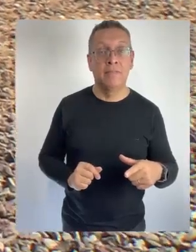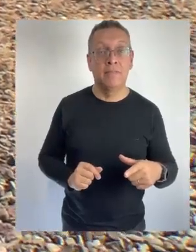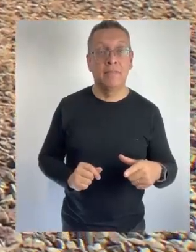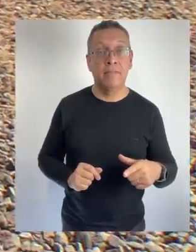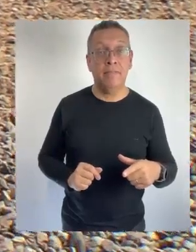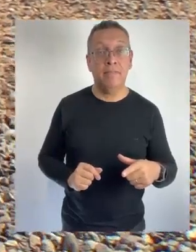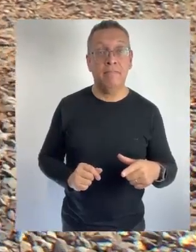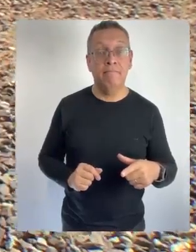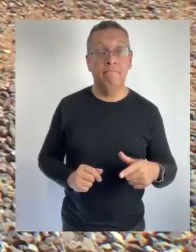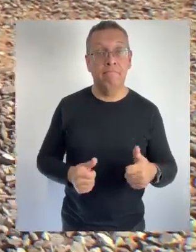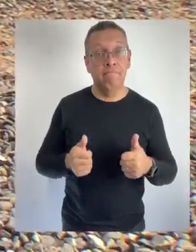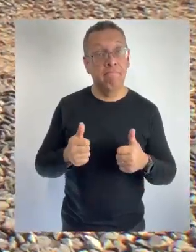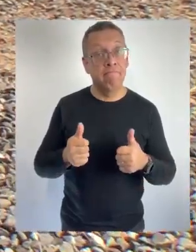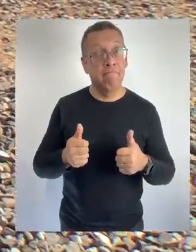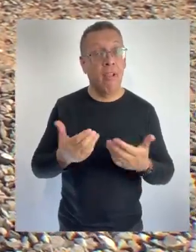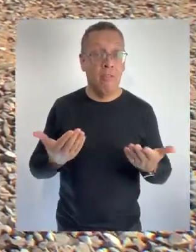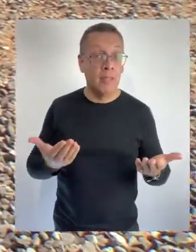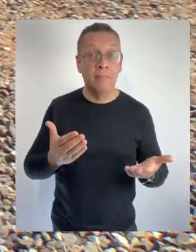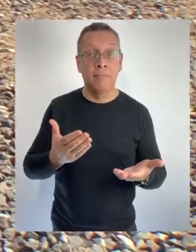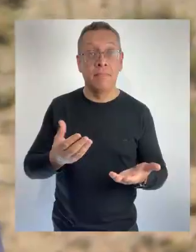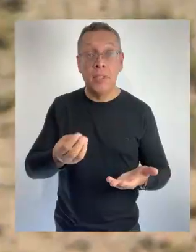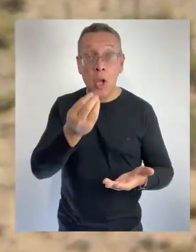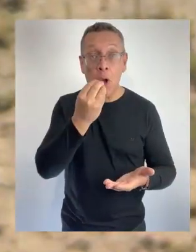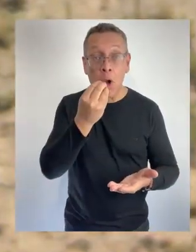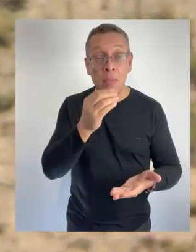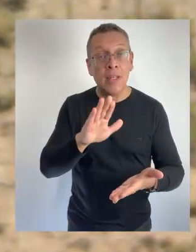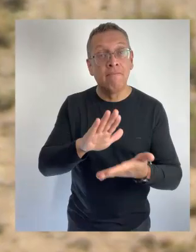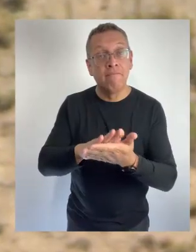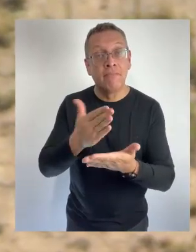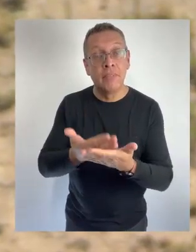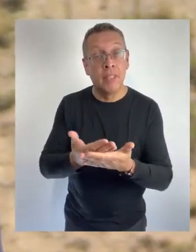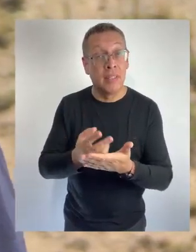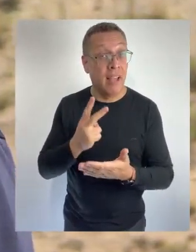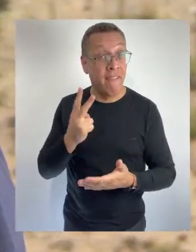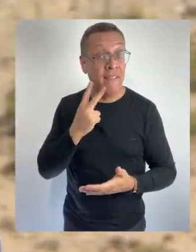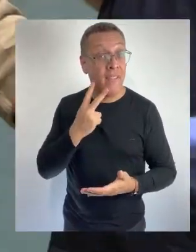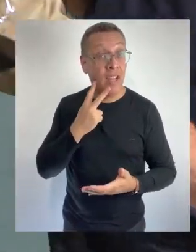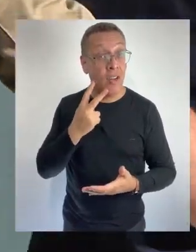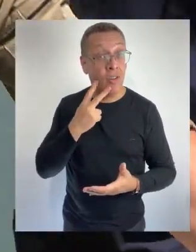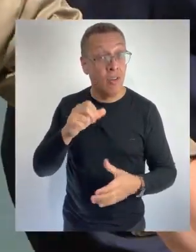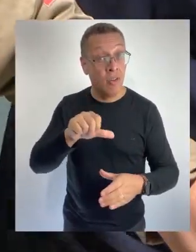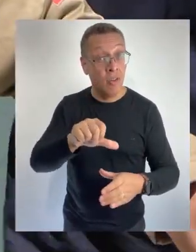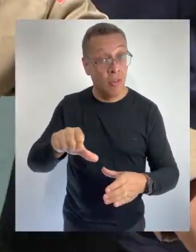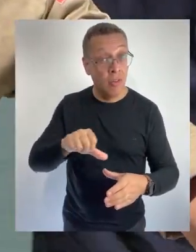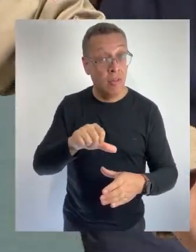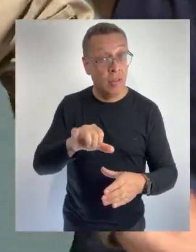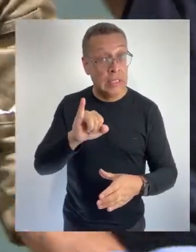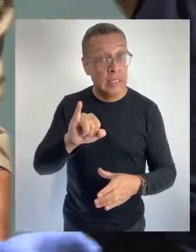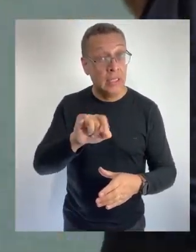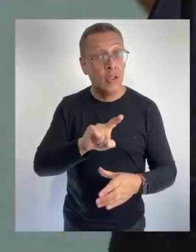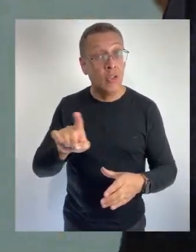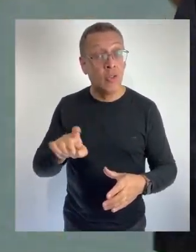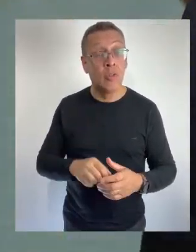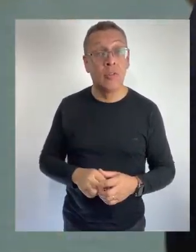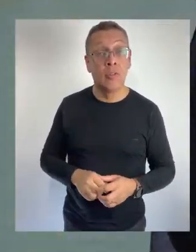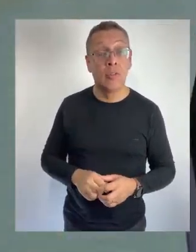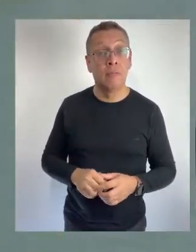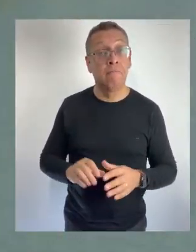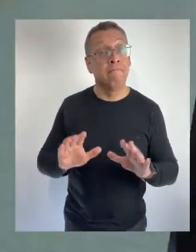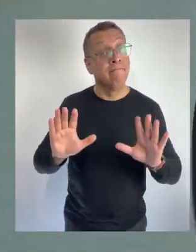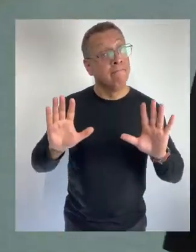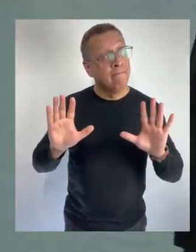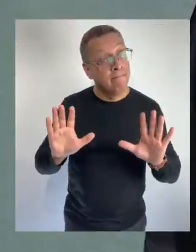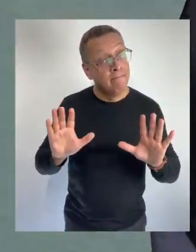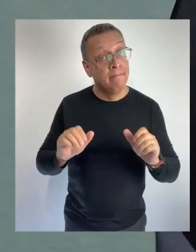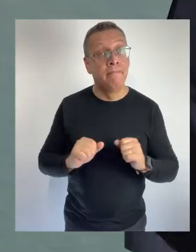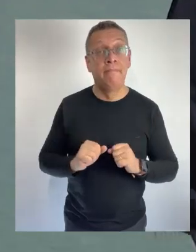Y bueno, estamos hablando de comida sana también, pero un poquito de vino le echas. No. No se le echa.